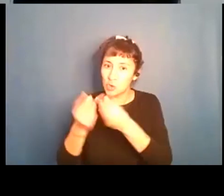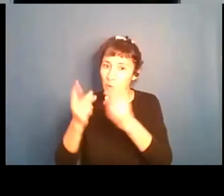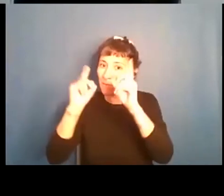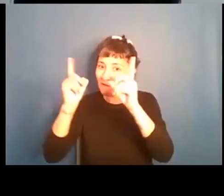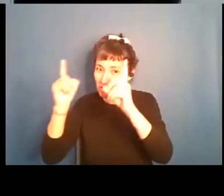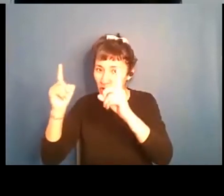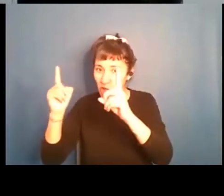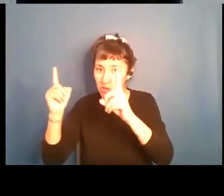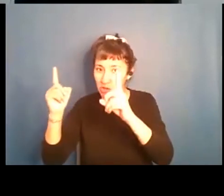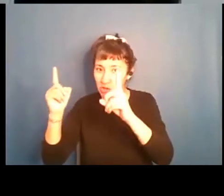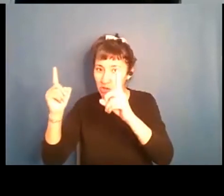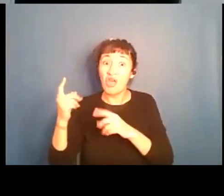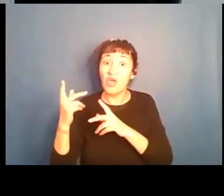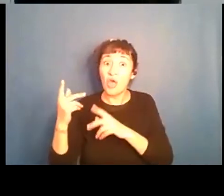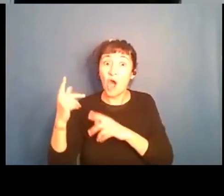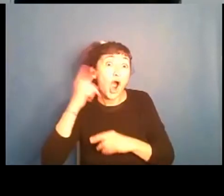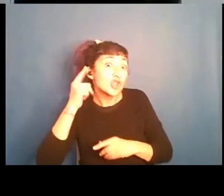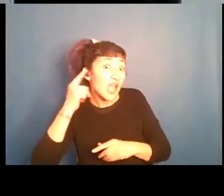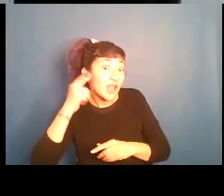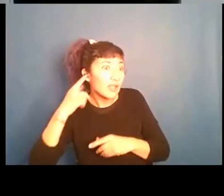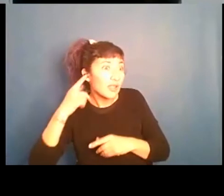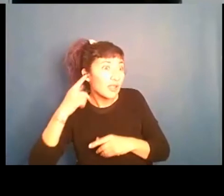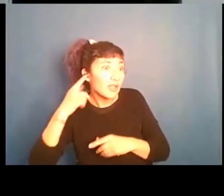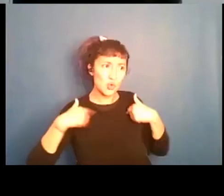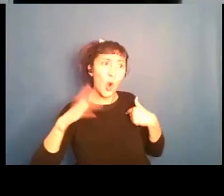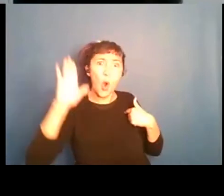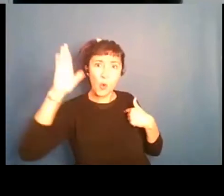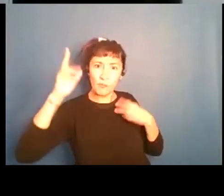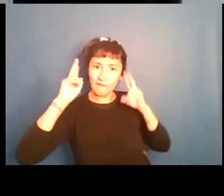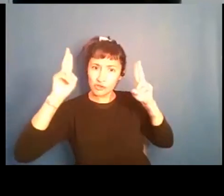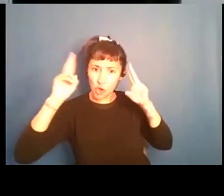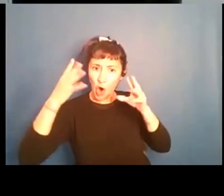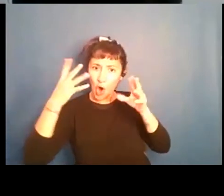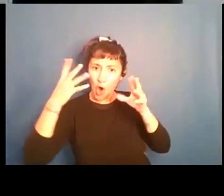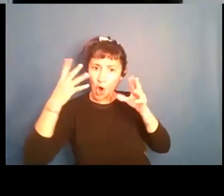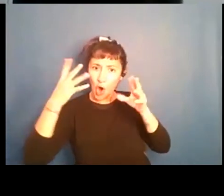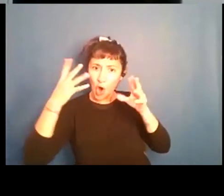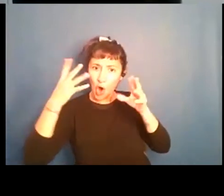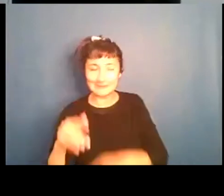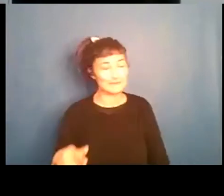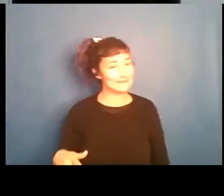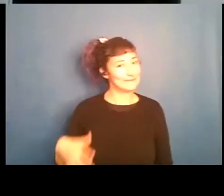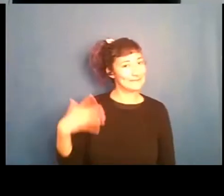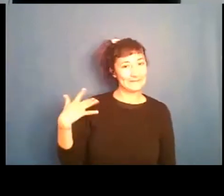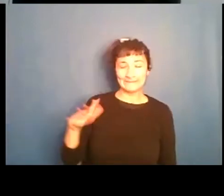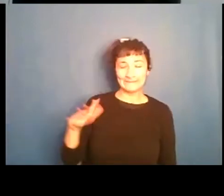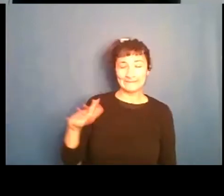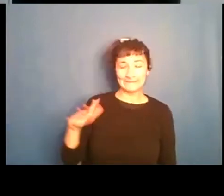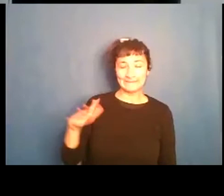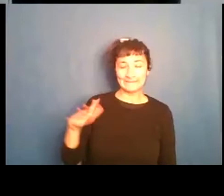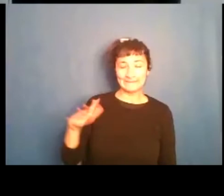ser capacitados propiamente de lengua de señas argentina, que lamentablemente están atrofiando nuestra propia